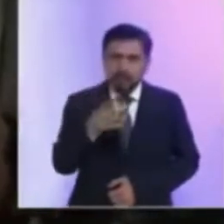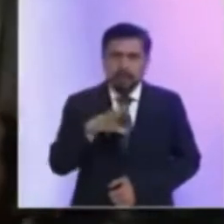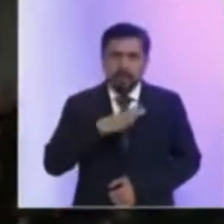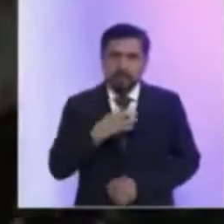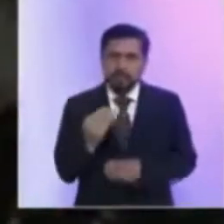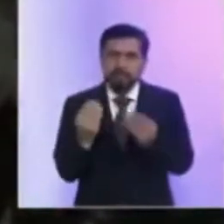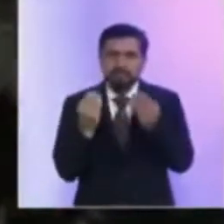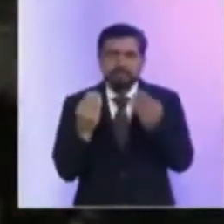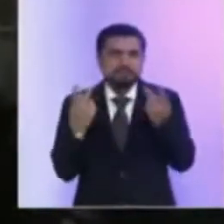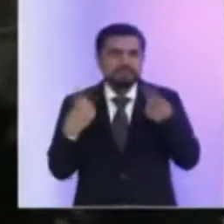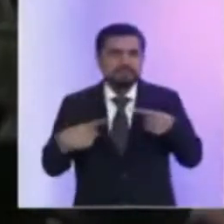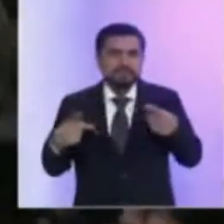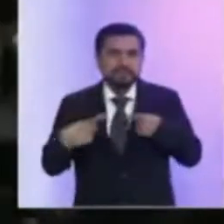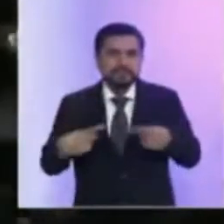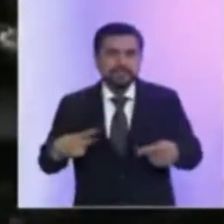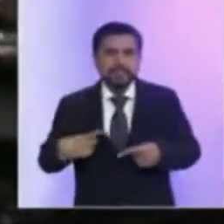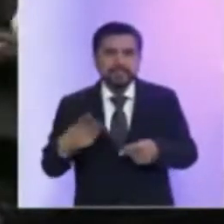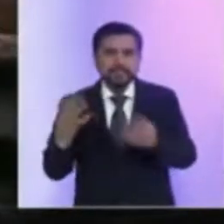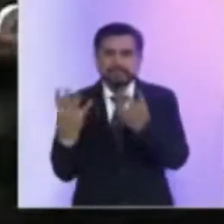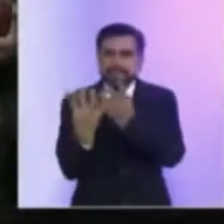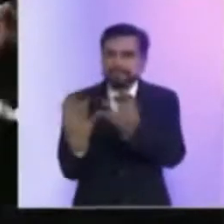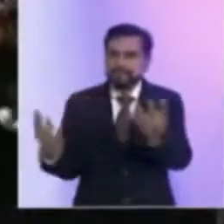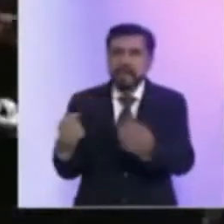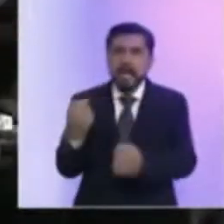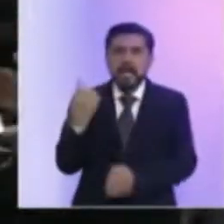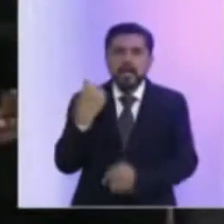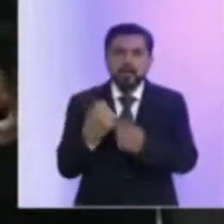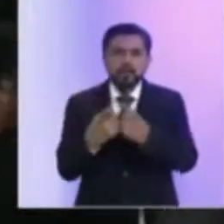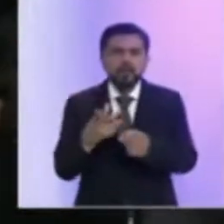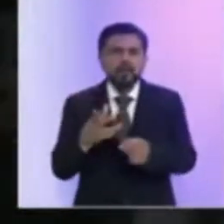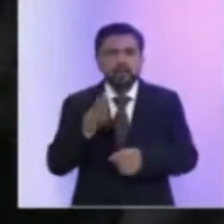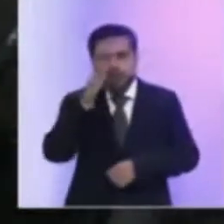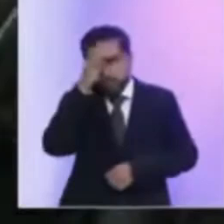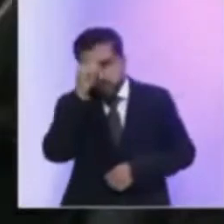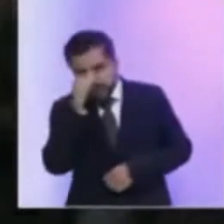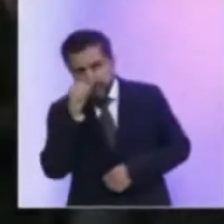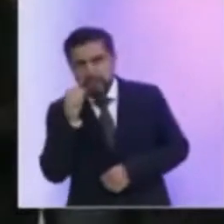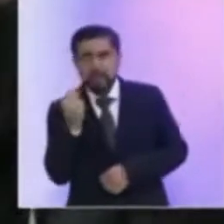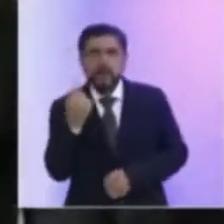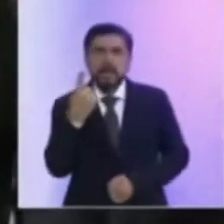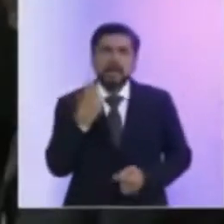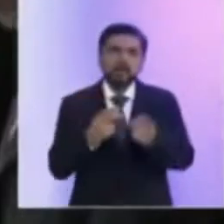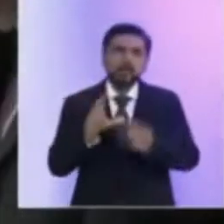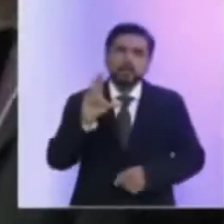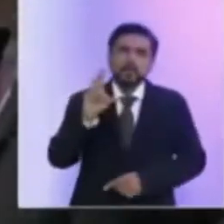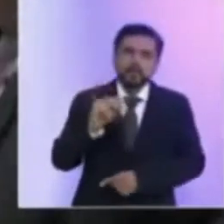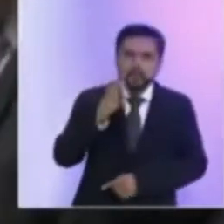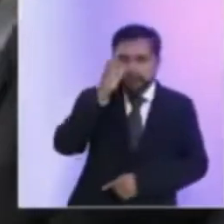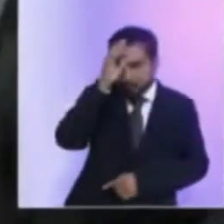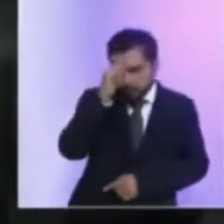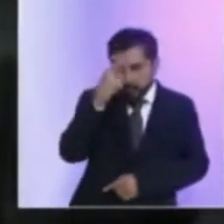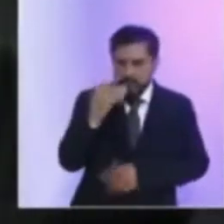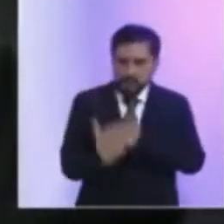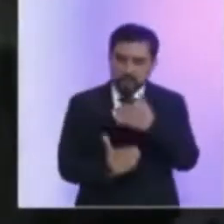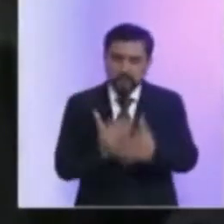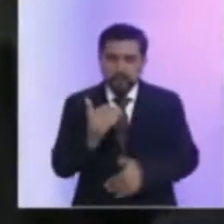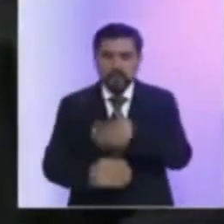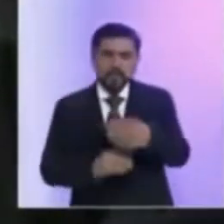perfiles. Estén de acuerdo o hayan estado en desacuerdo durante el proceso